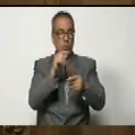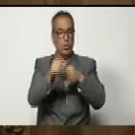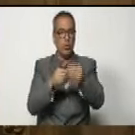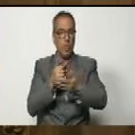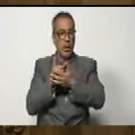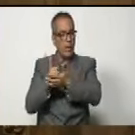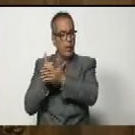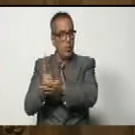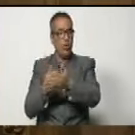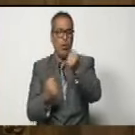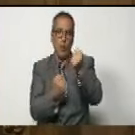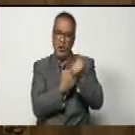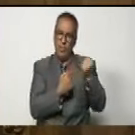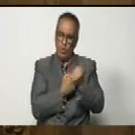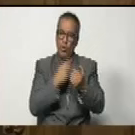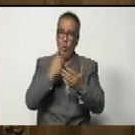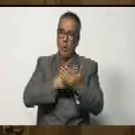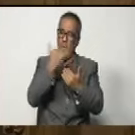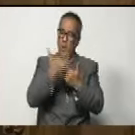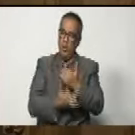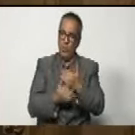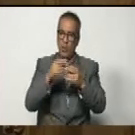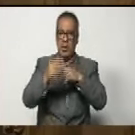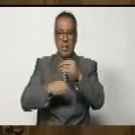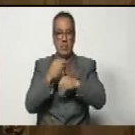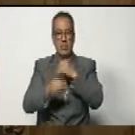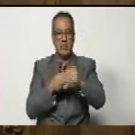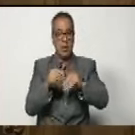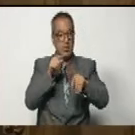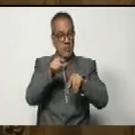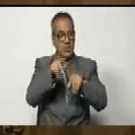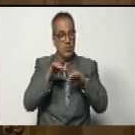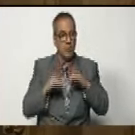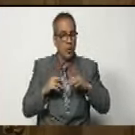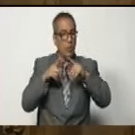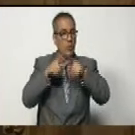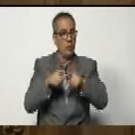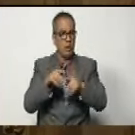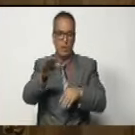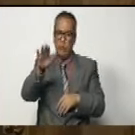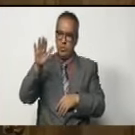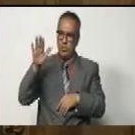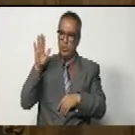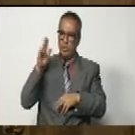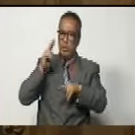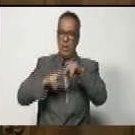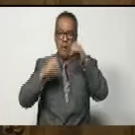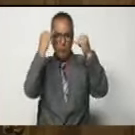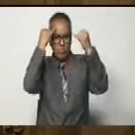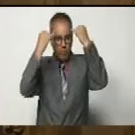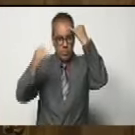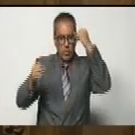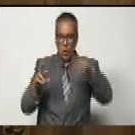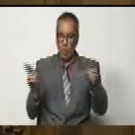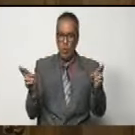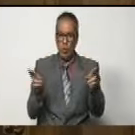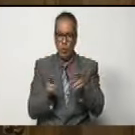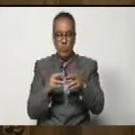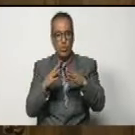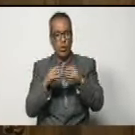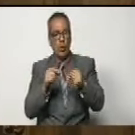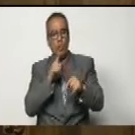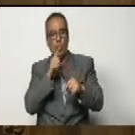al financiamiento de los programas, proyectos y propuestas que se realicen en la materia, con el compromiso de crear estrategias para reducir los